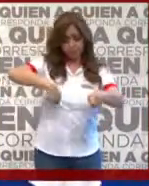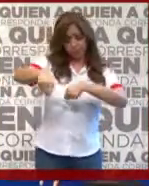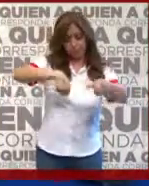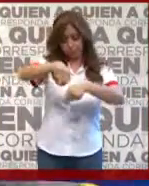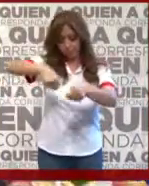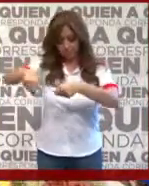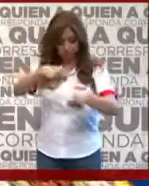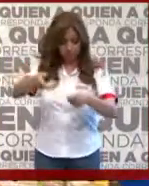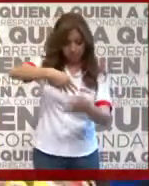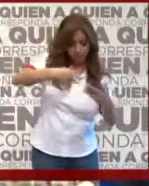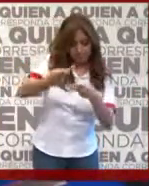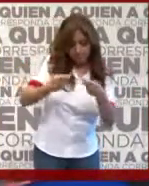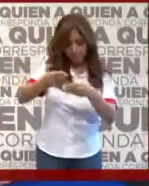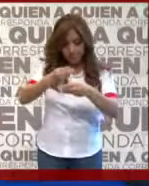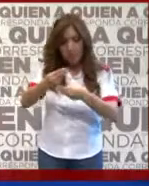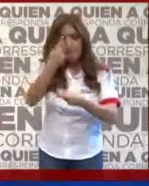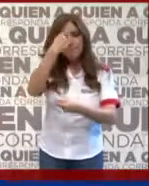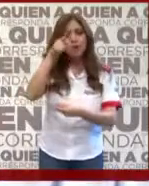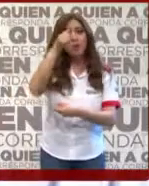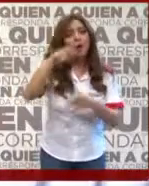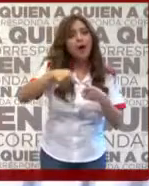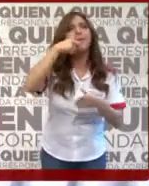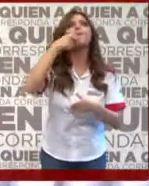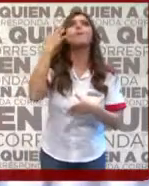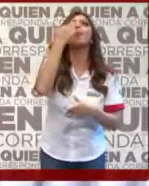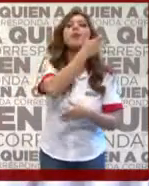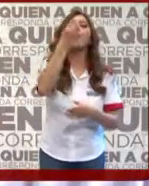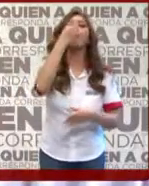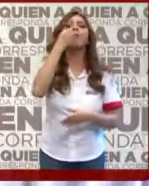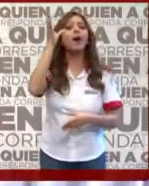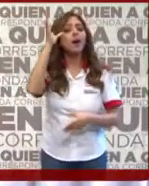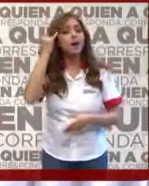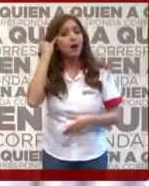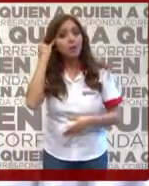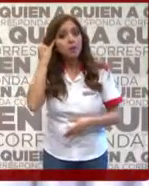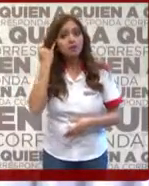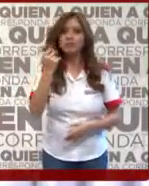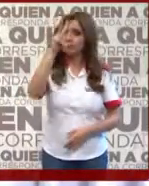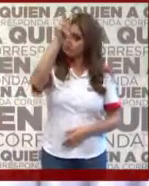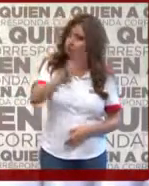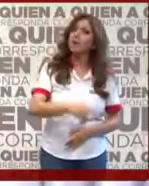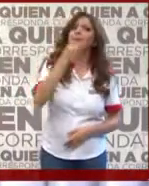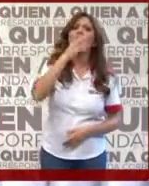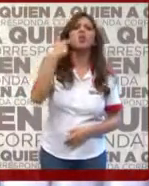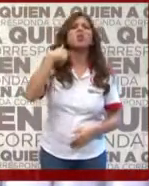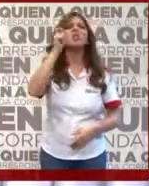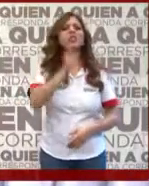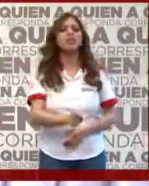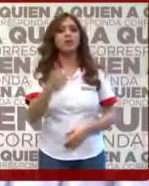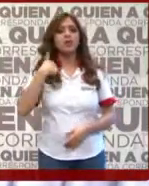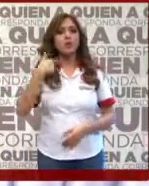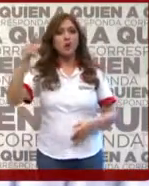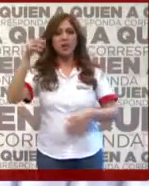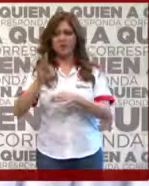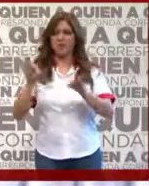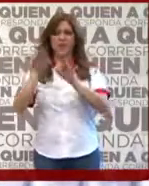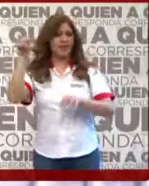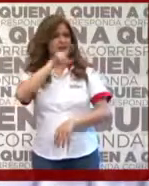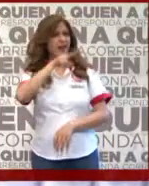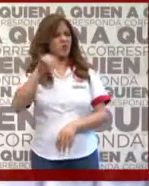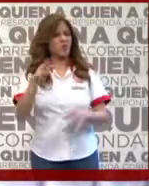la serie de los preparativos para que disfruten una excelente comida japonesa. ¿En serio? En serio, está padrísimo. Lo que más me gustó es que haya nacido en Cancún. Sí, te lo